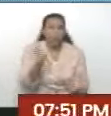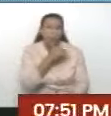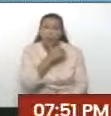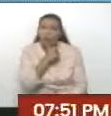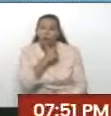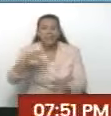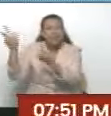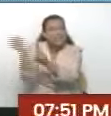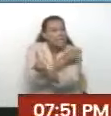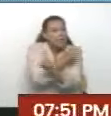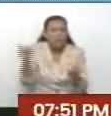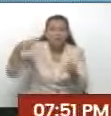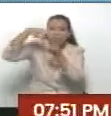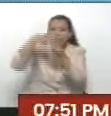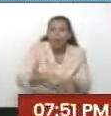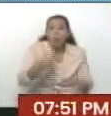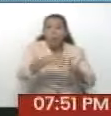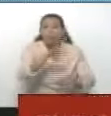Discriminados.